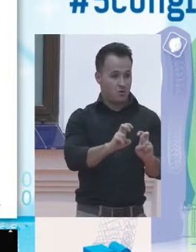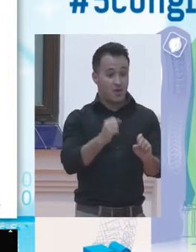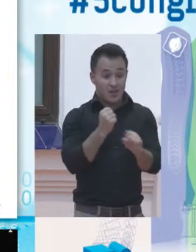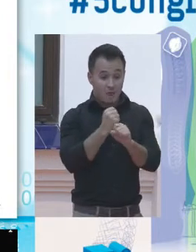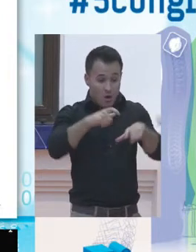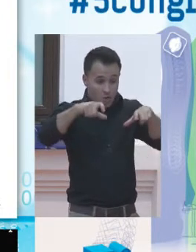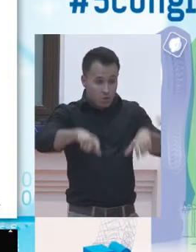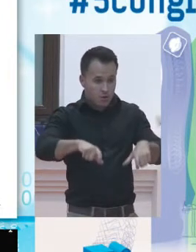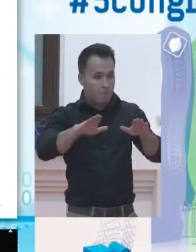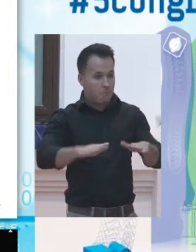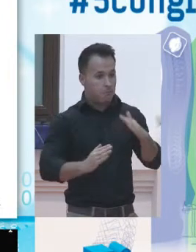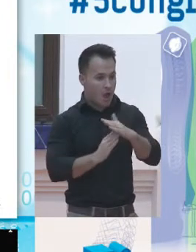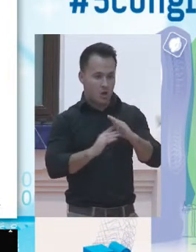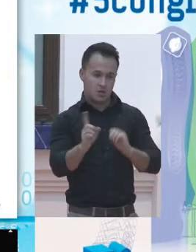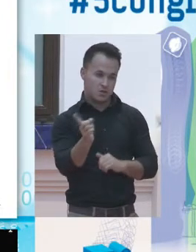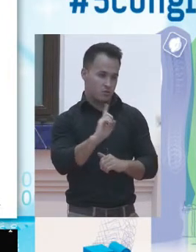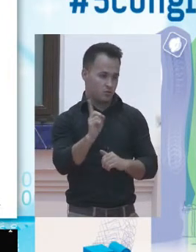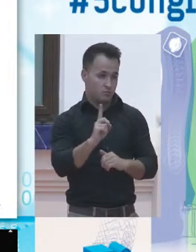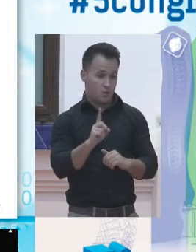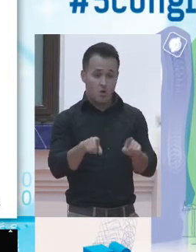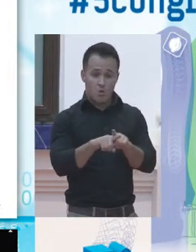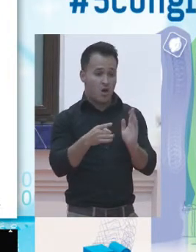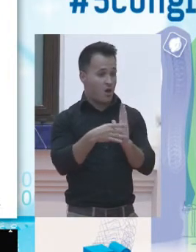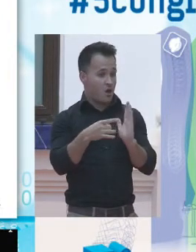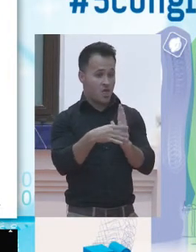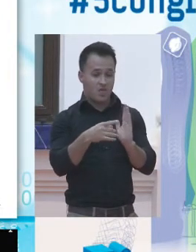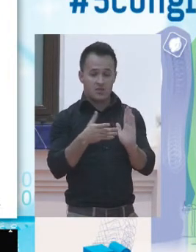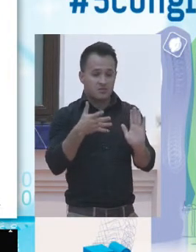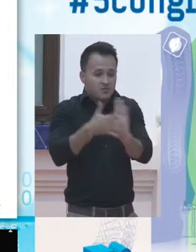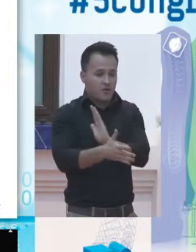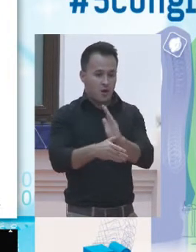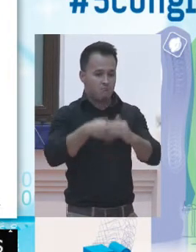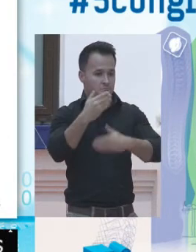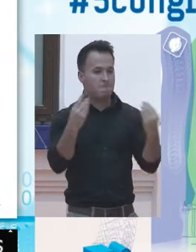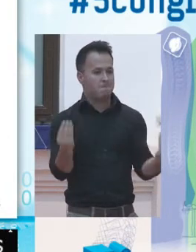Como en todos los sistemas de calidad, tenemos que siempre ir buscando una mejora continua.